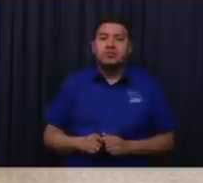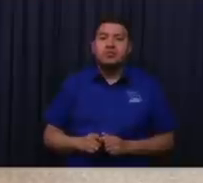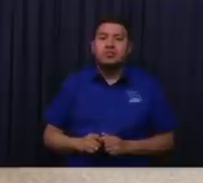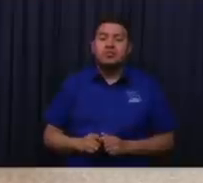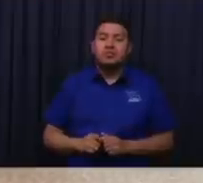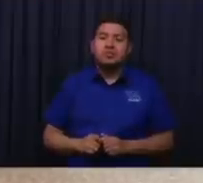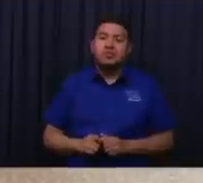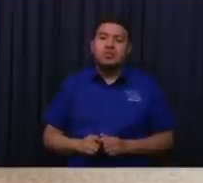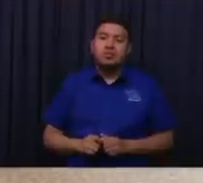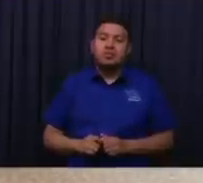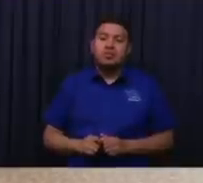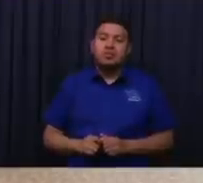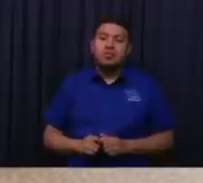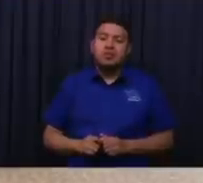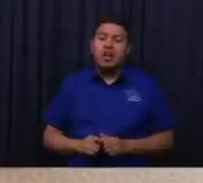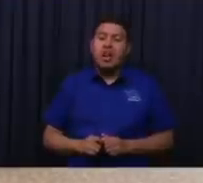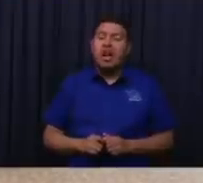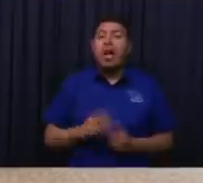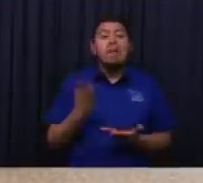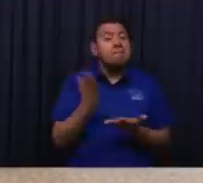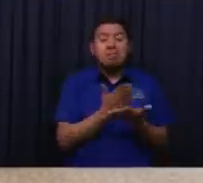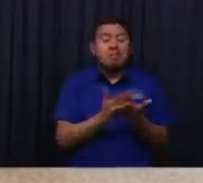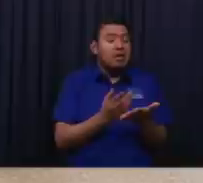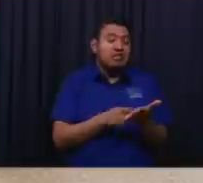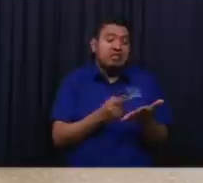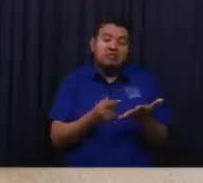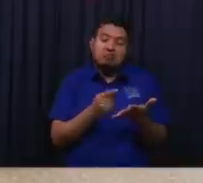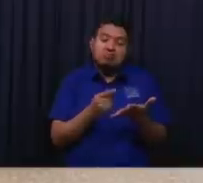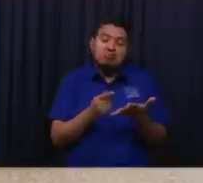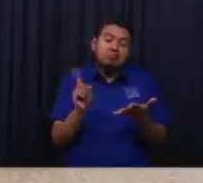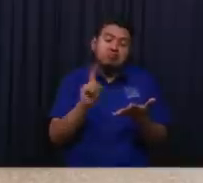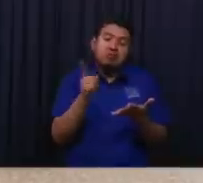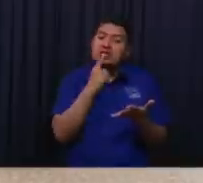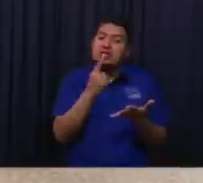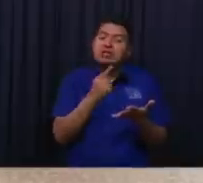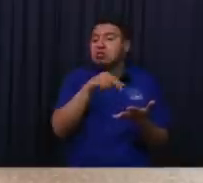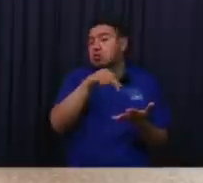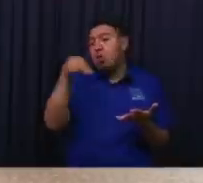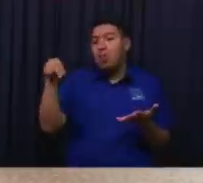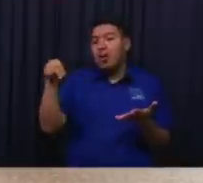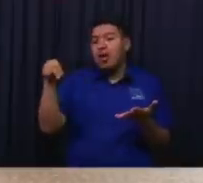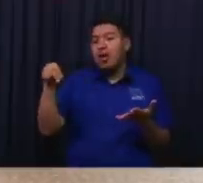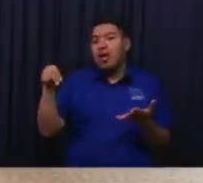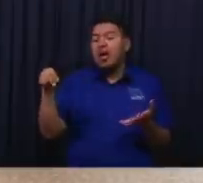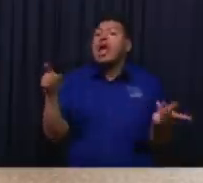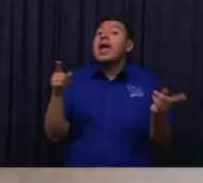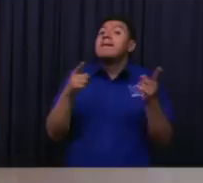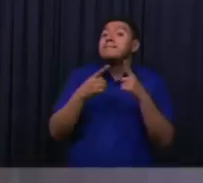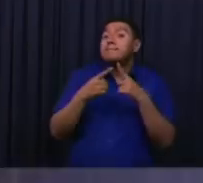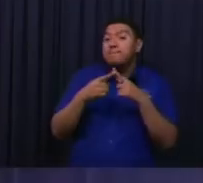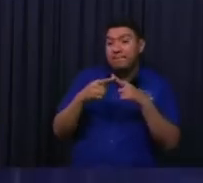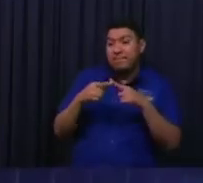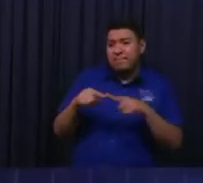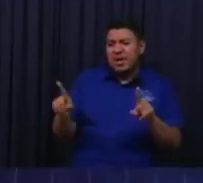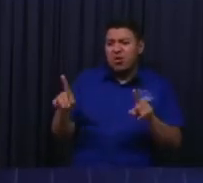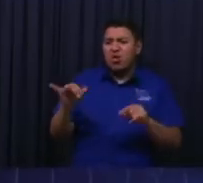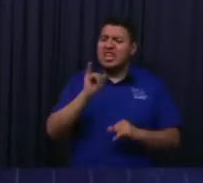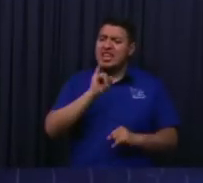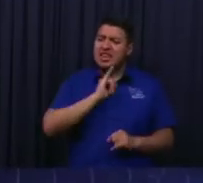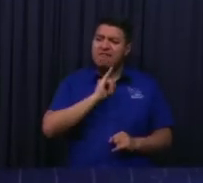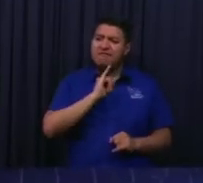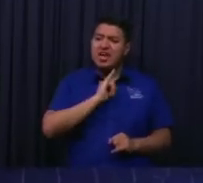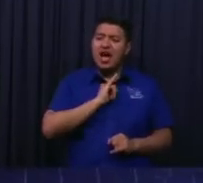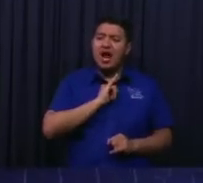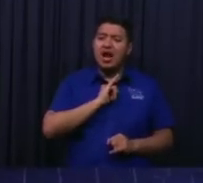llamaba Lolita. No dice que la única forma de identificación es la Sulamita,